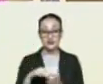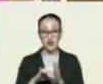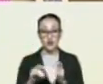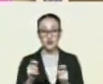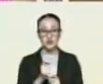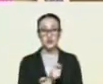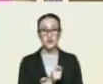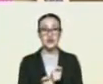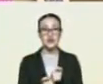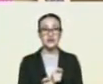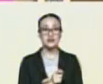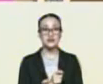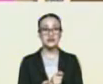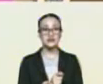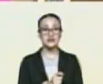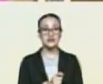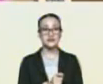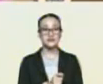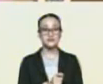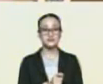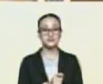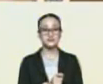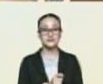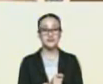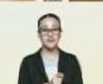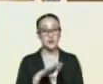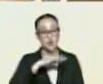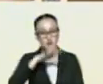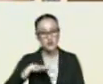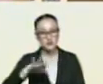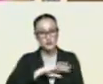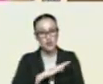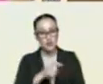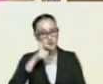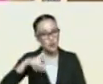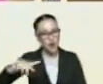Constituyente, depositaria del poder constituyente originario,